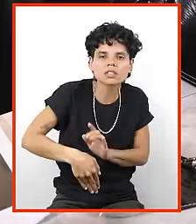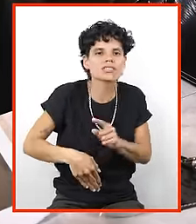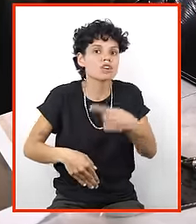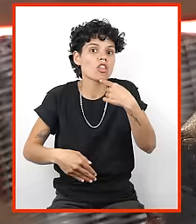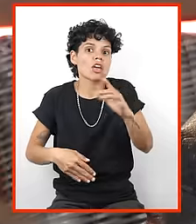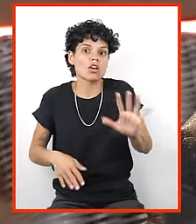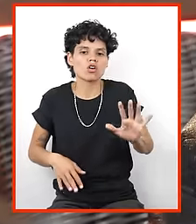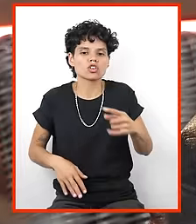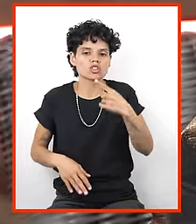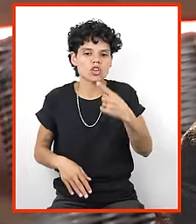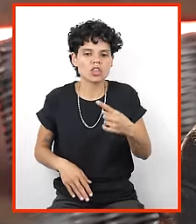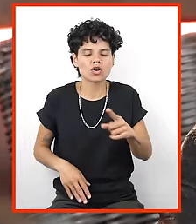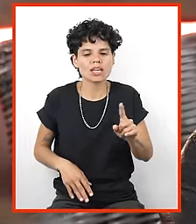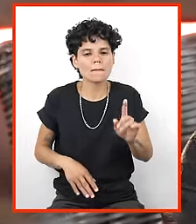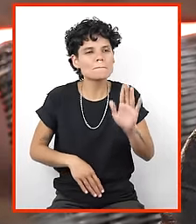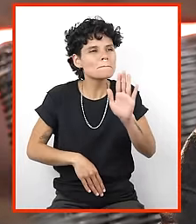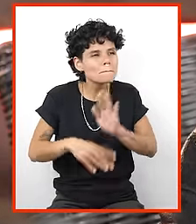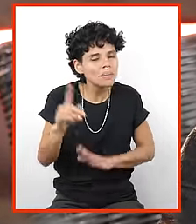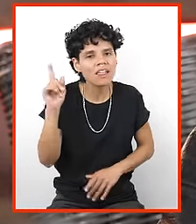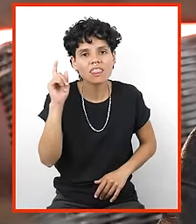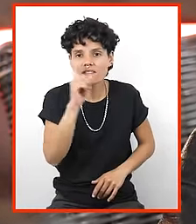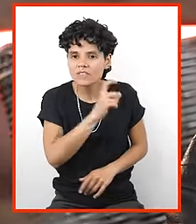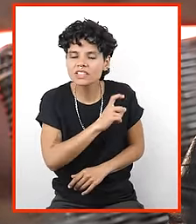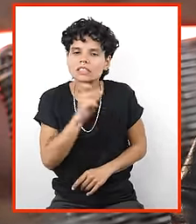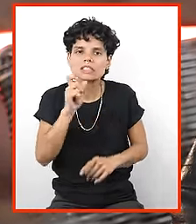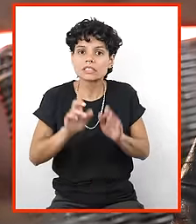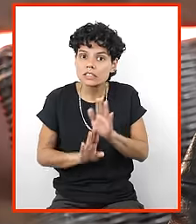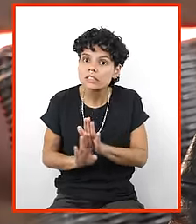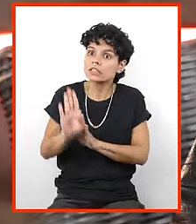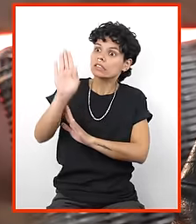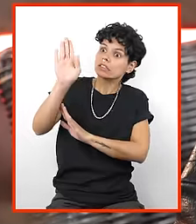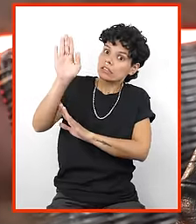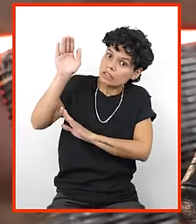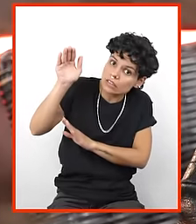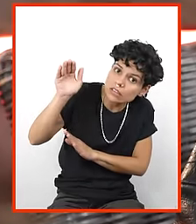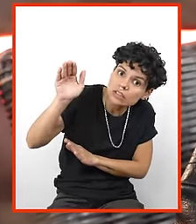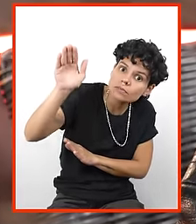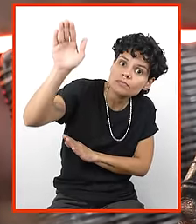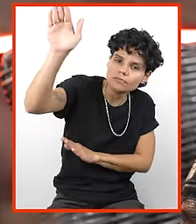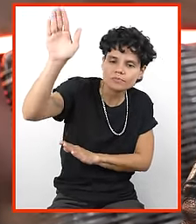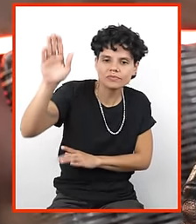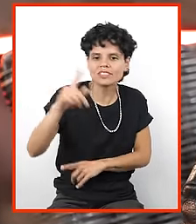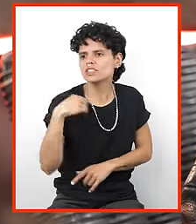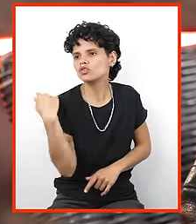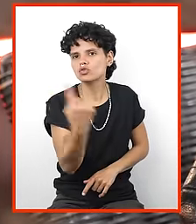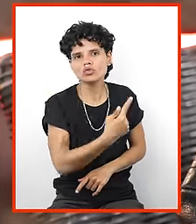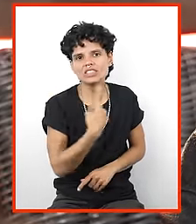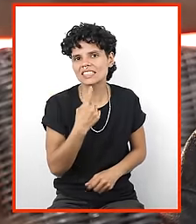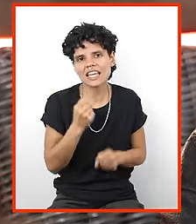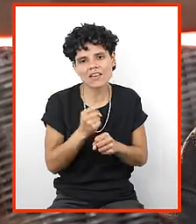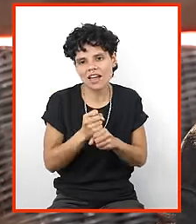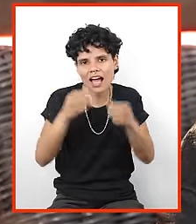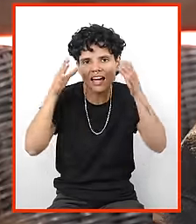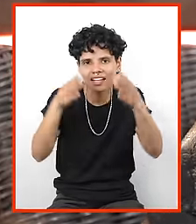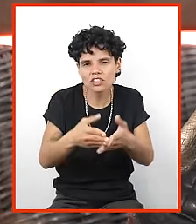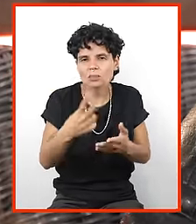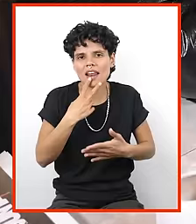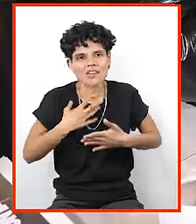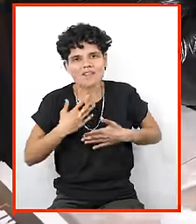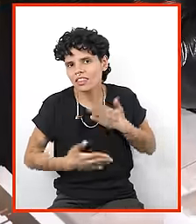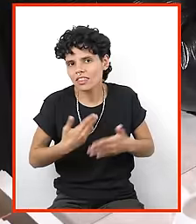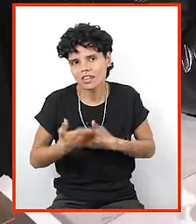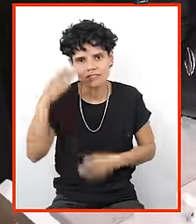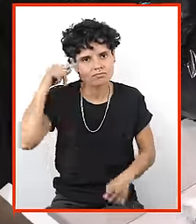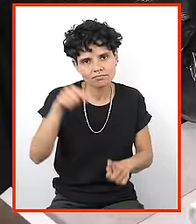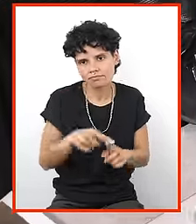siempre digo, que lo más complicado de todo es mantenerse, pues si todos nos queremos dedicar a esto, ojalá por vida. Pues.